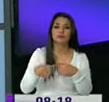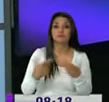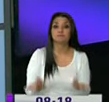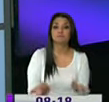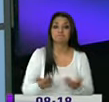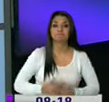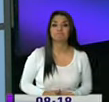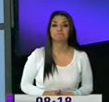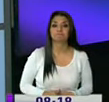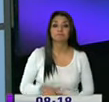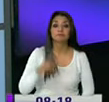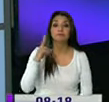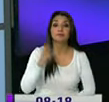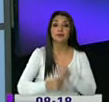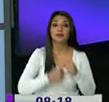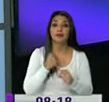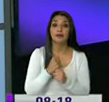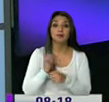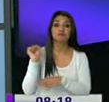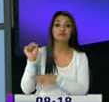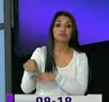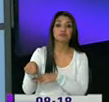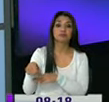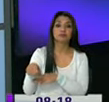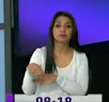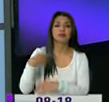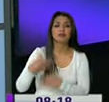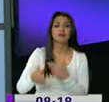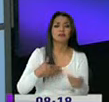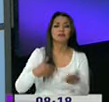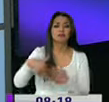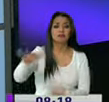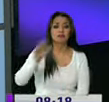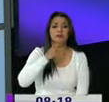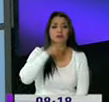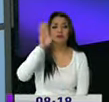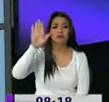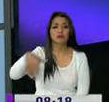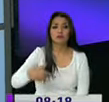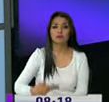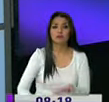Entonces, 20 años de esto, claro, ya vamos a envejecer, unos se van a morir y no les arreglan.